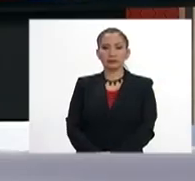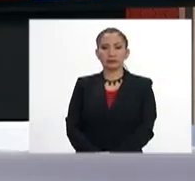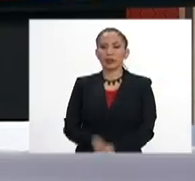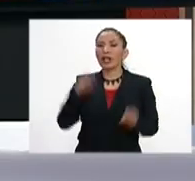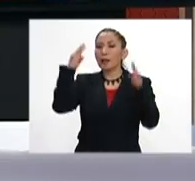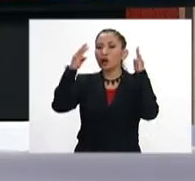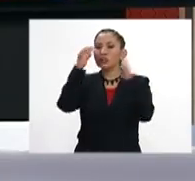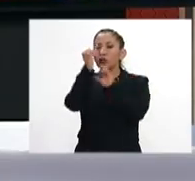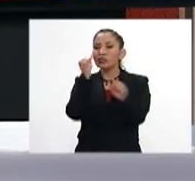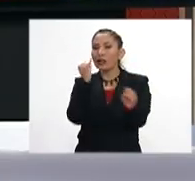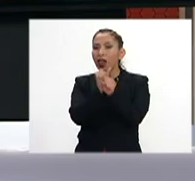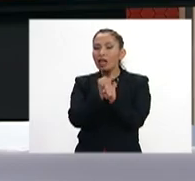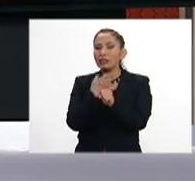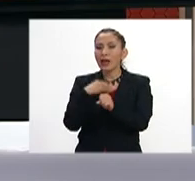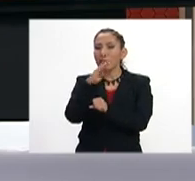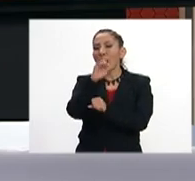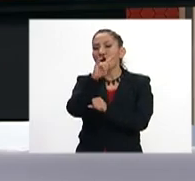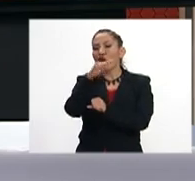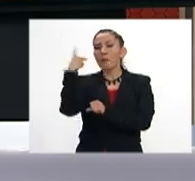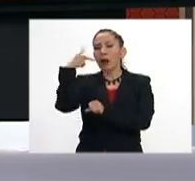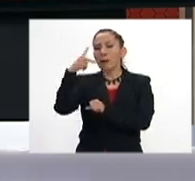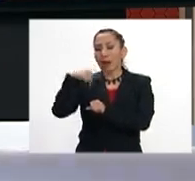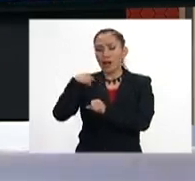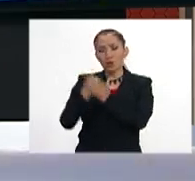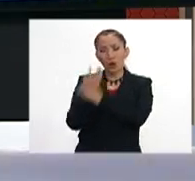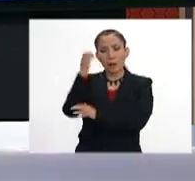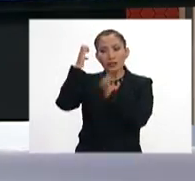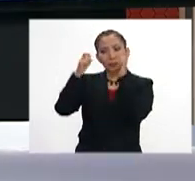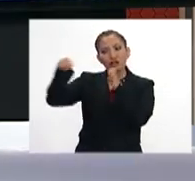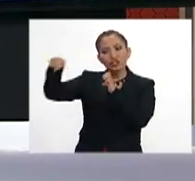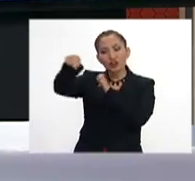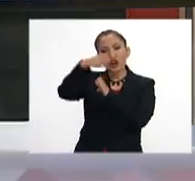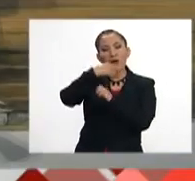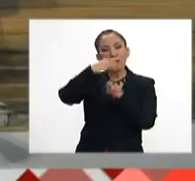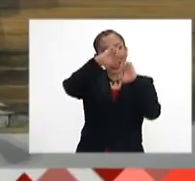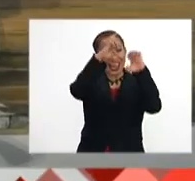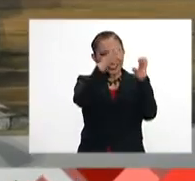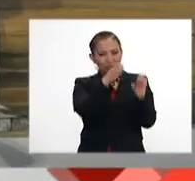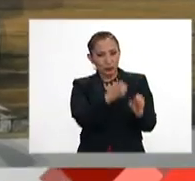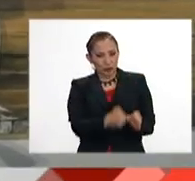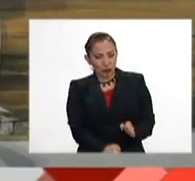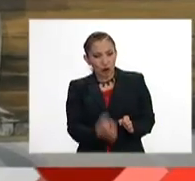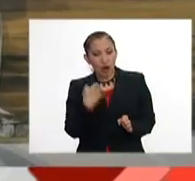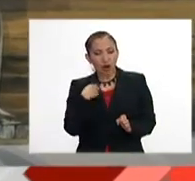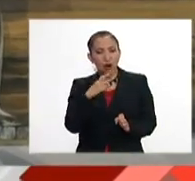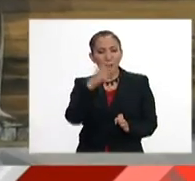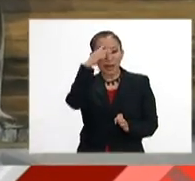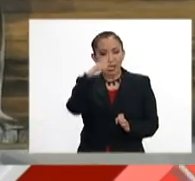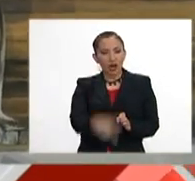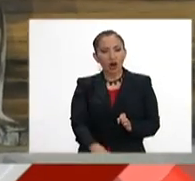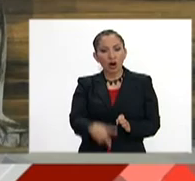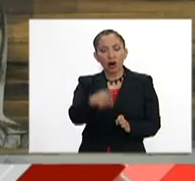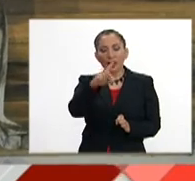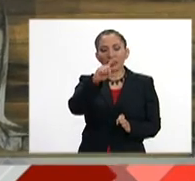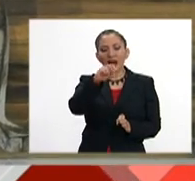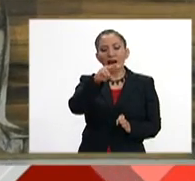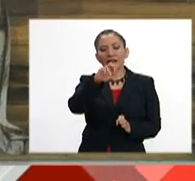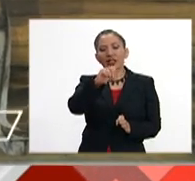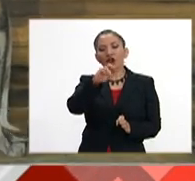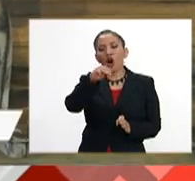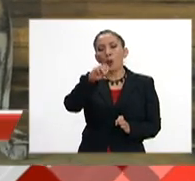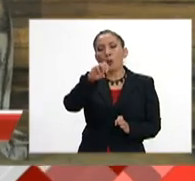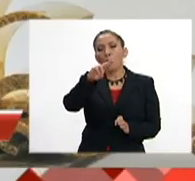El Museo Internacional del Barroco de Puebla alberga la nueva exposición del escultor mexicano David Comorlinga.